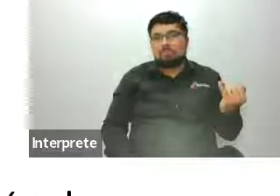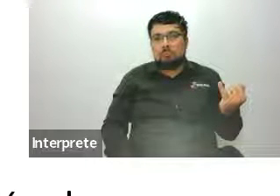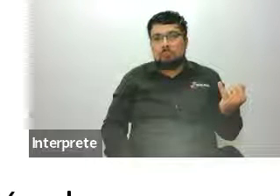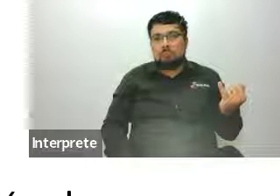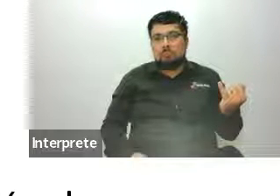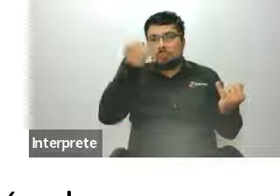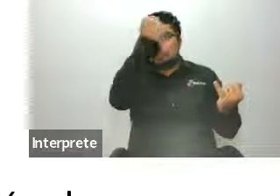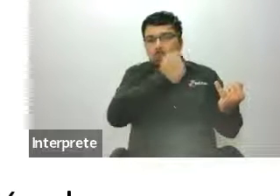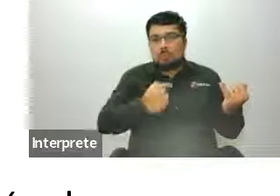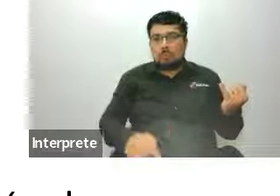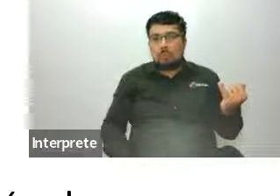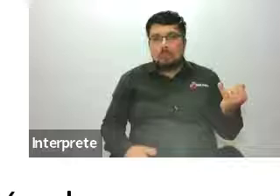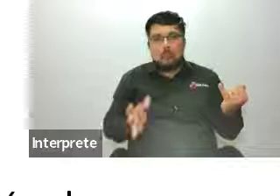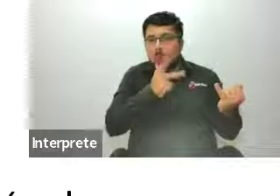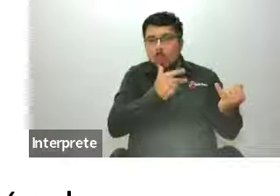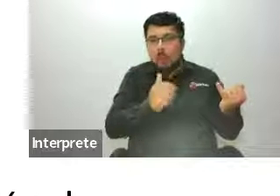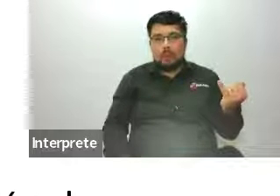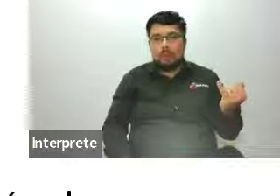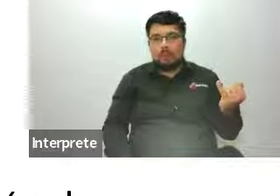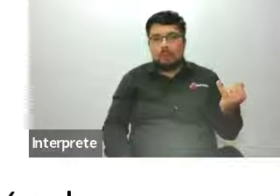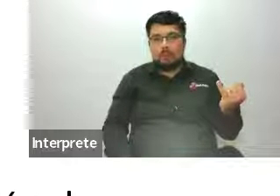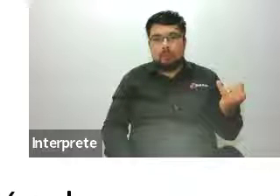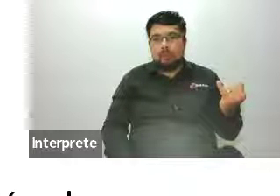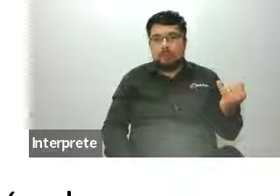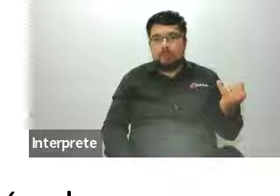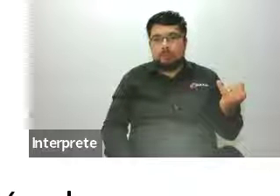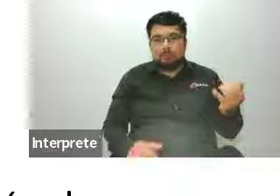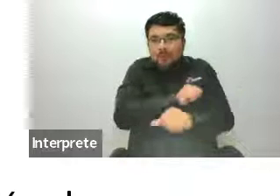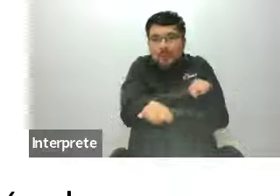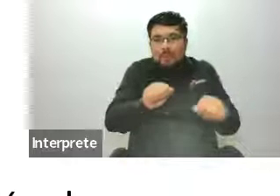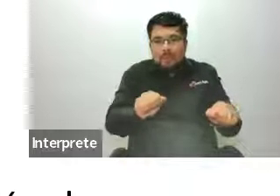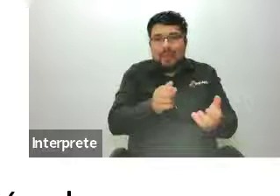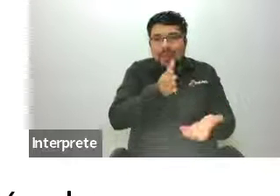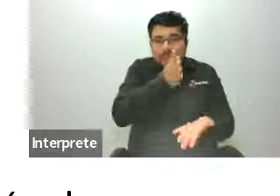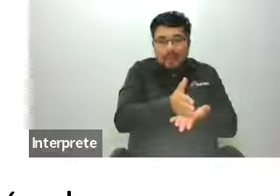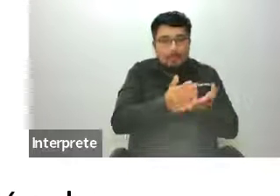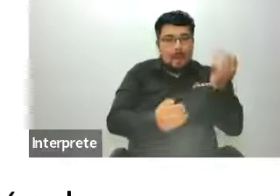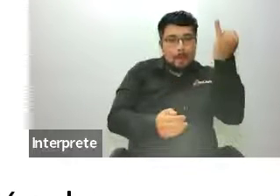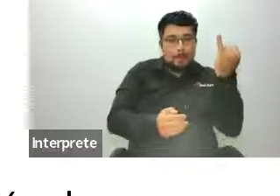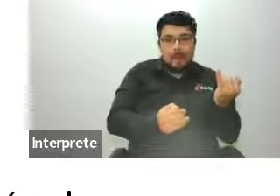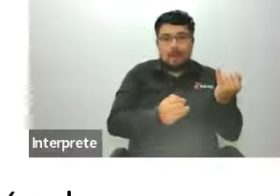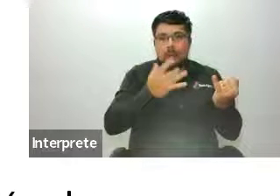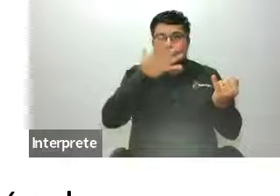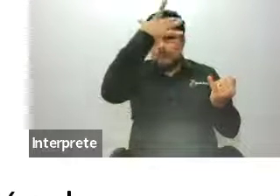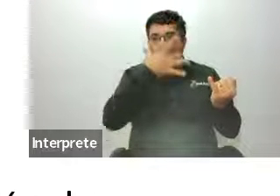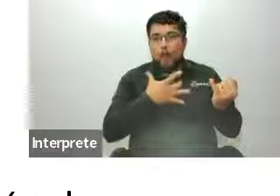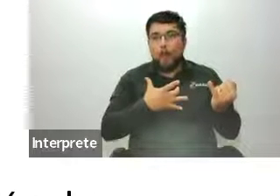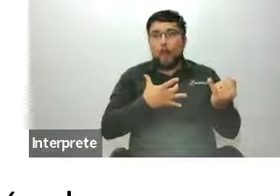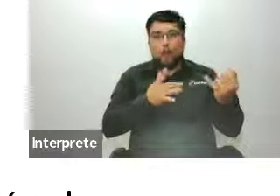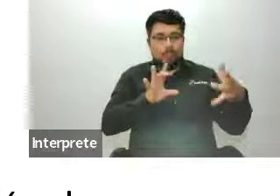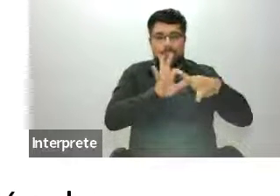facial, ¿no? Hay simultaneidad. No podría decir que mi mamá es linda, por